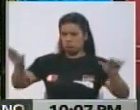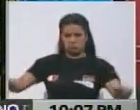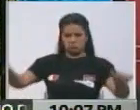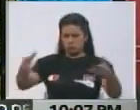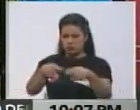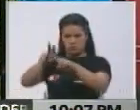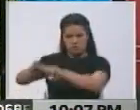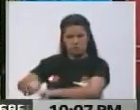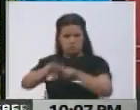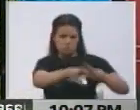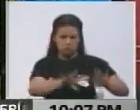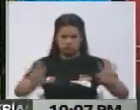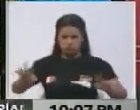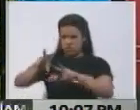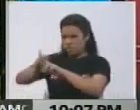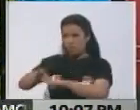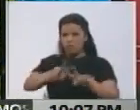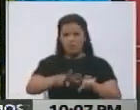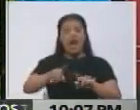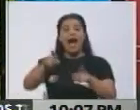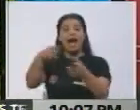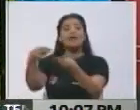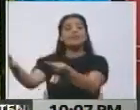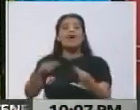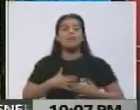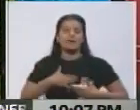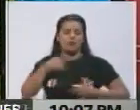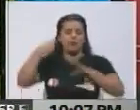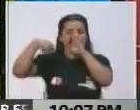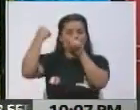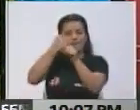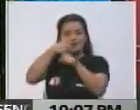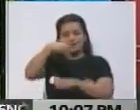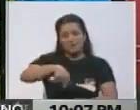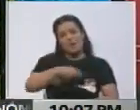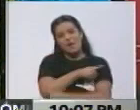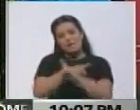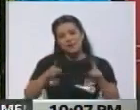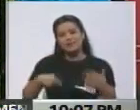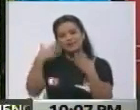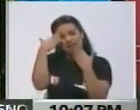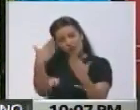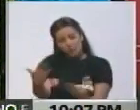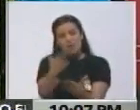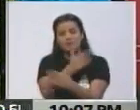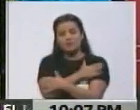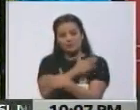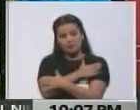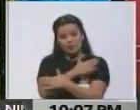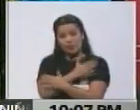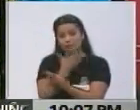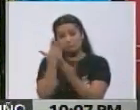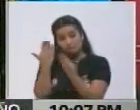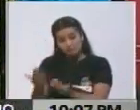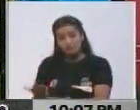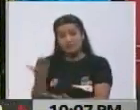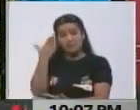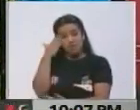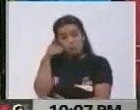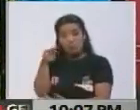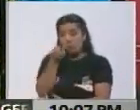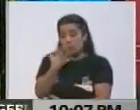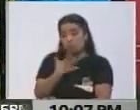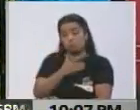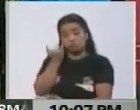para la producción del programa. Pero desde aquí, nuestro saludo y felicitación, pues, a usted por la iniciativa de tener